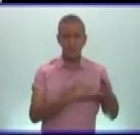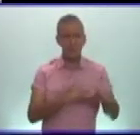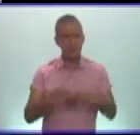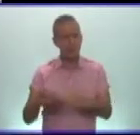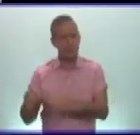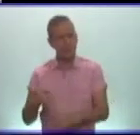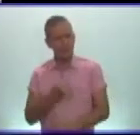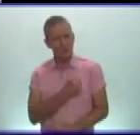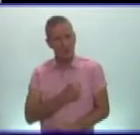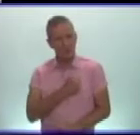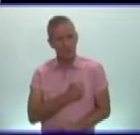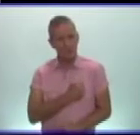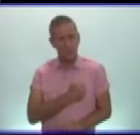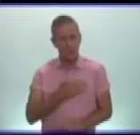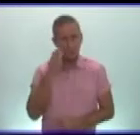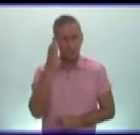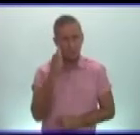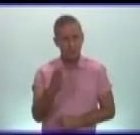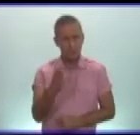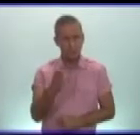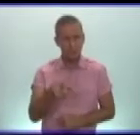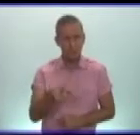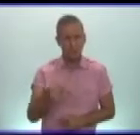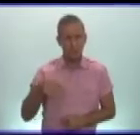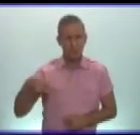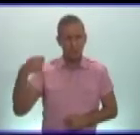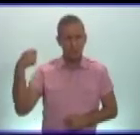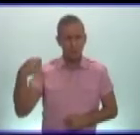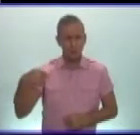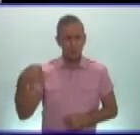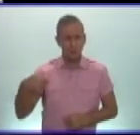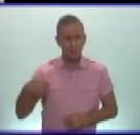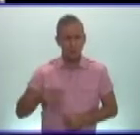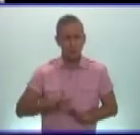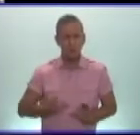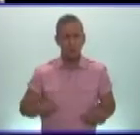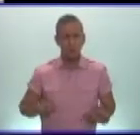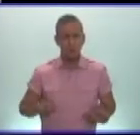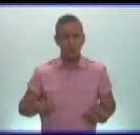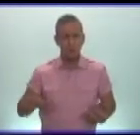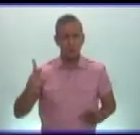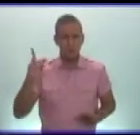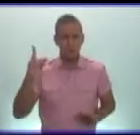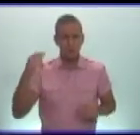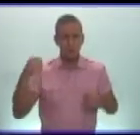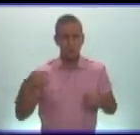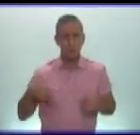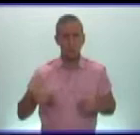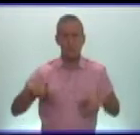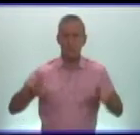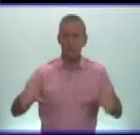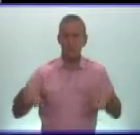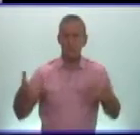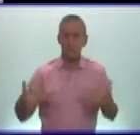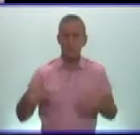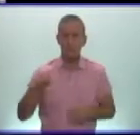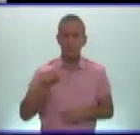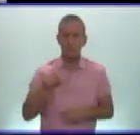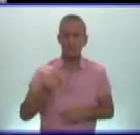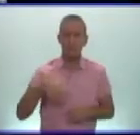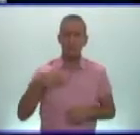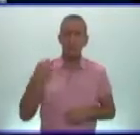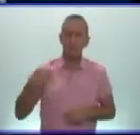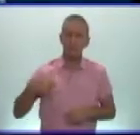amor, donde se respeten tus derechos y se te exija solo el fiel cumplimiento de tus deberes. Y mientras no